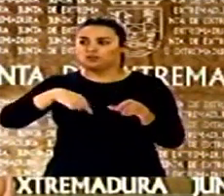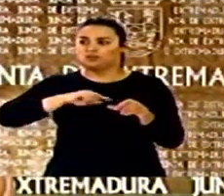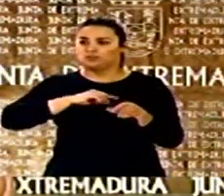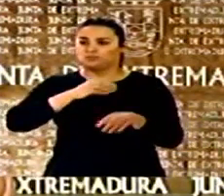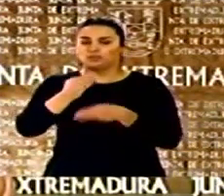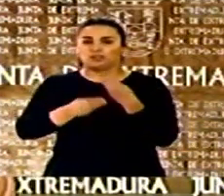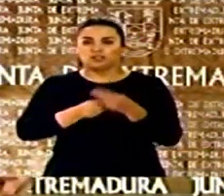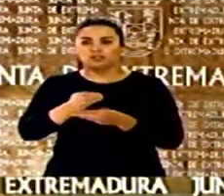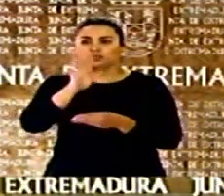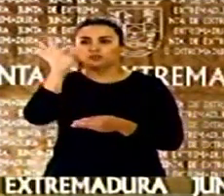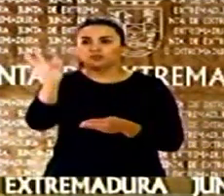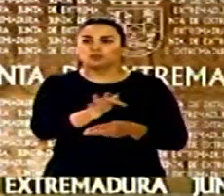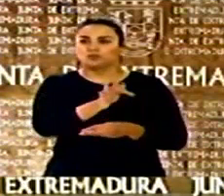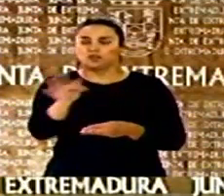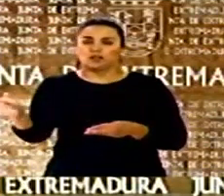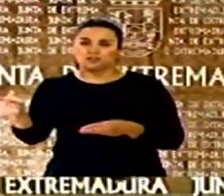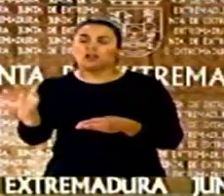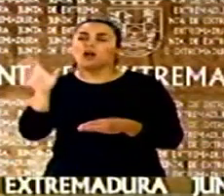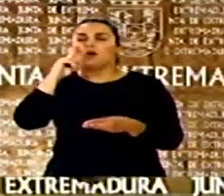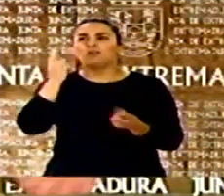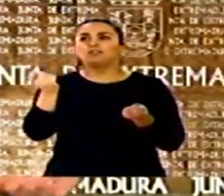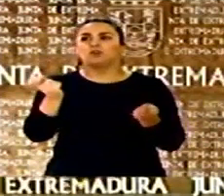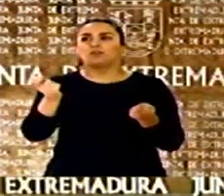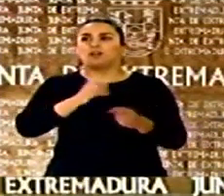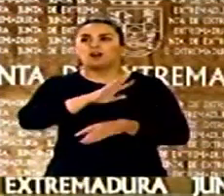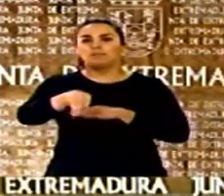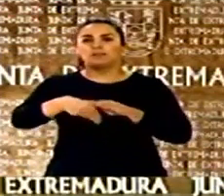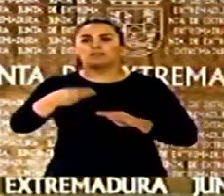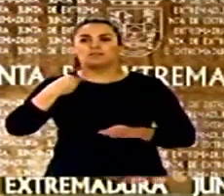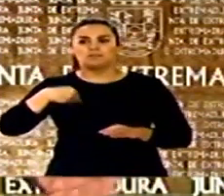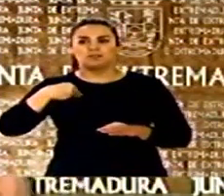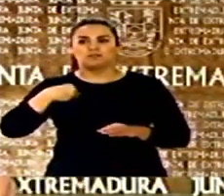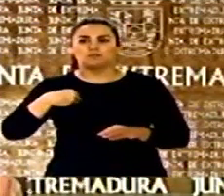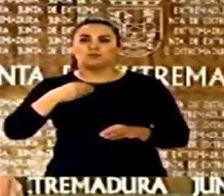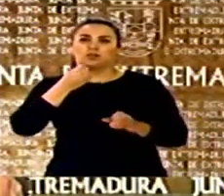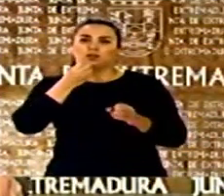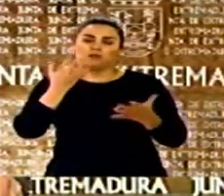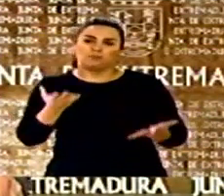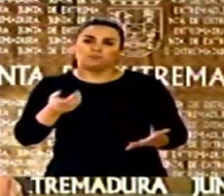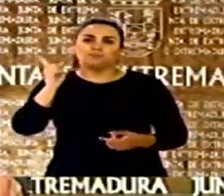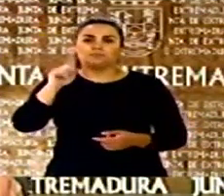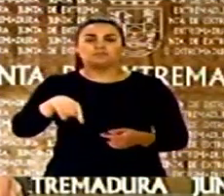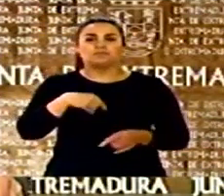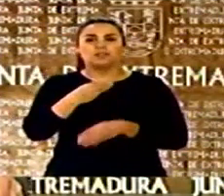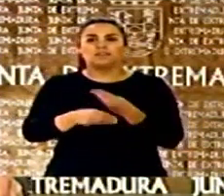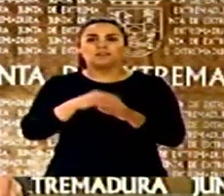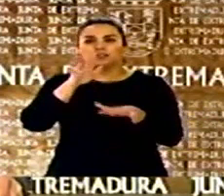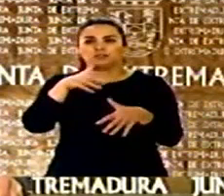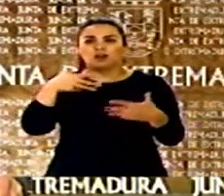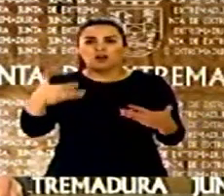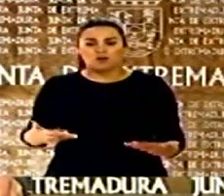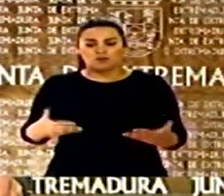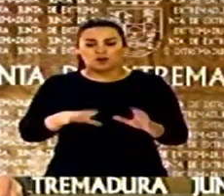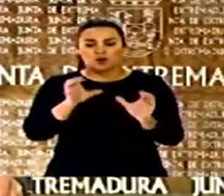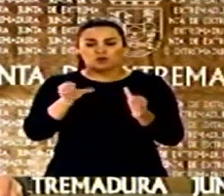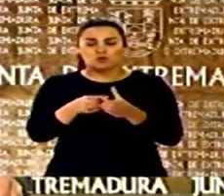Hola, presidente. Ha dicho que en la última sesión de la Asamblea se aprobaron 2 decretos. Bien. Pero también tienen que